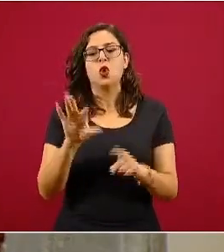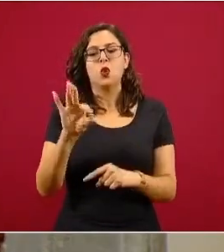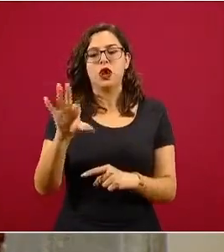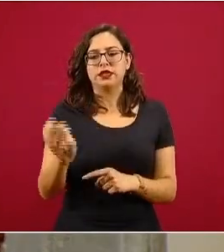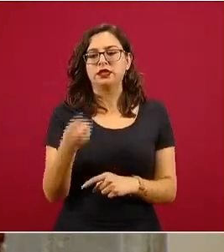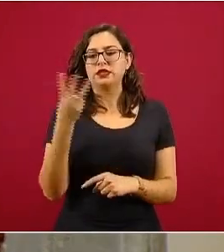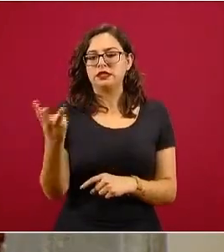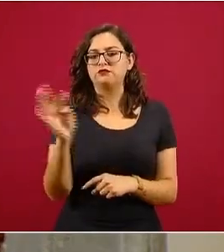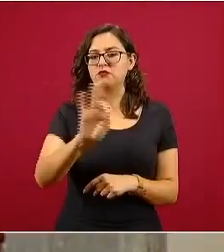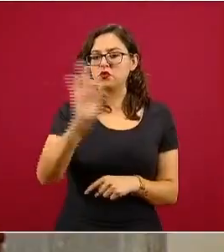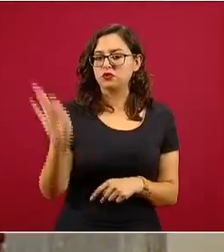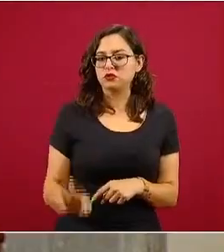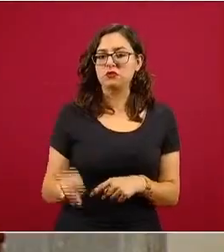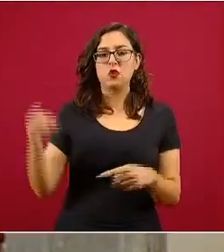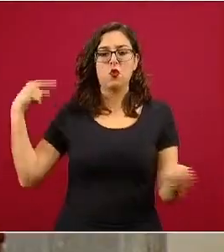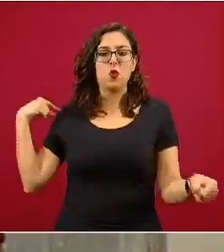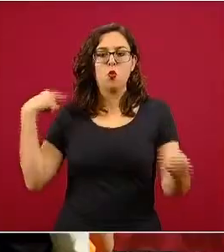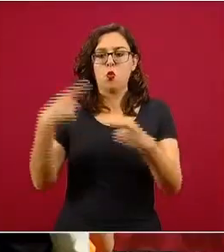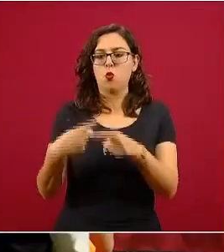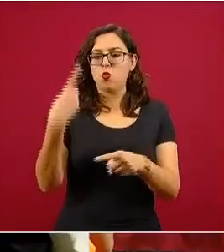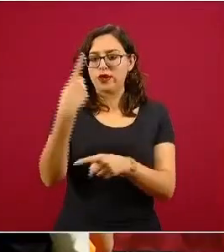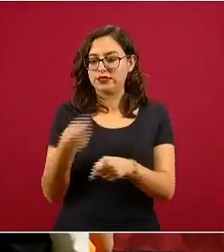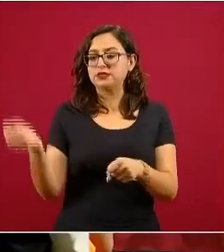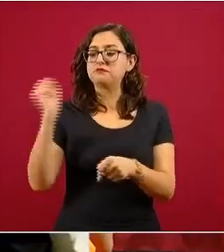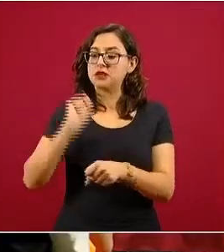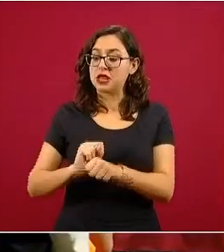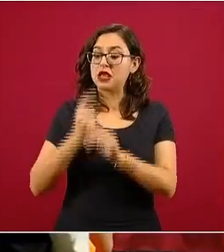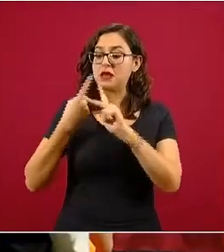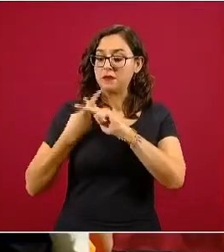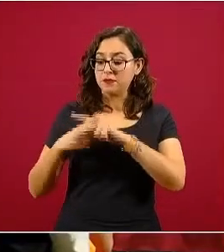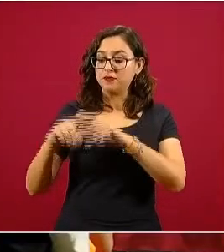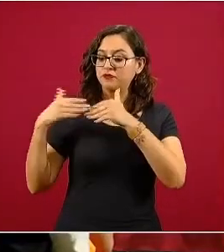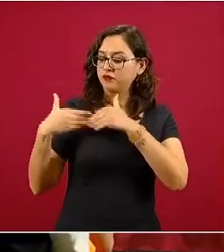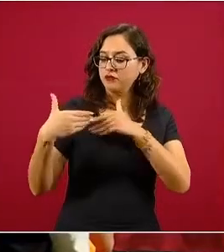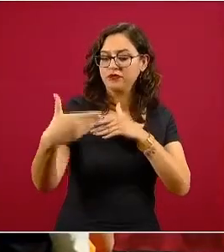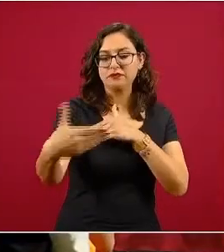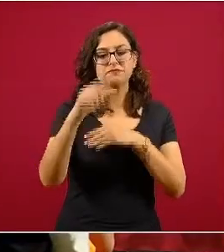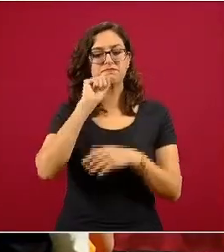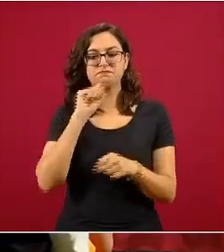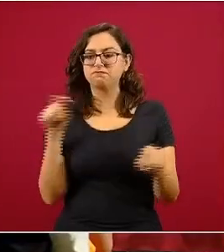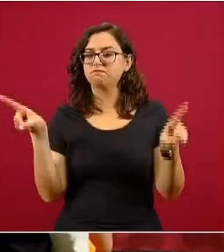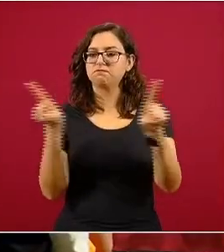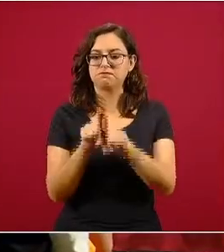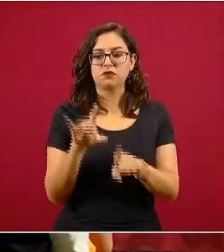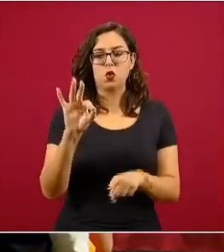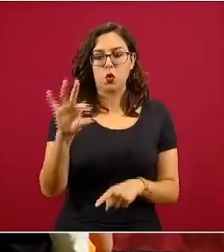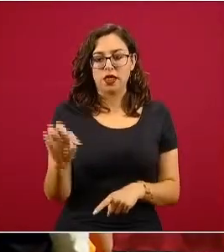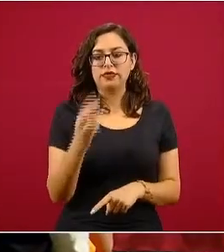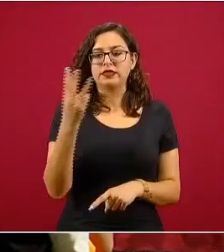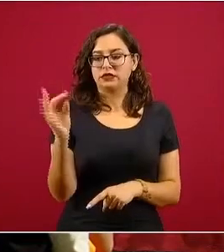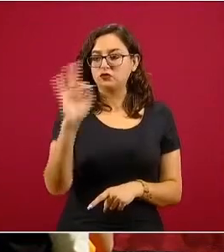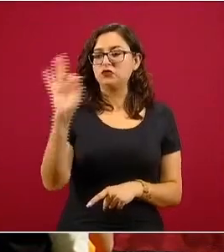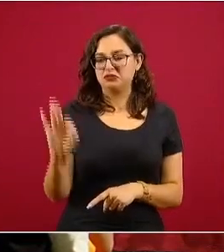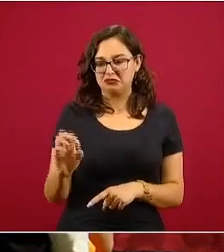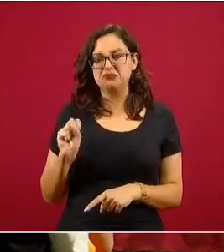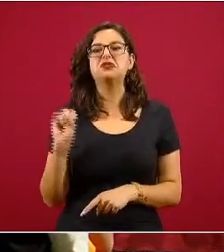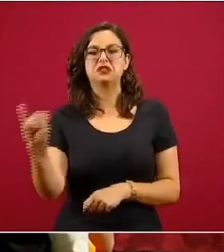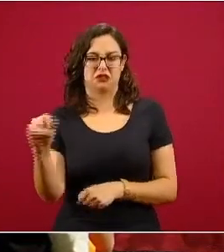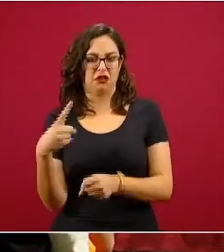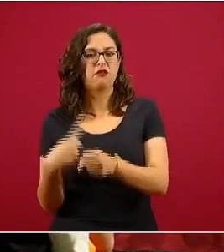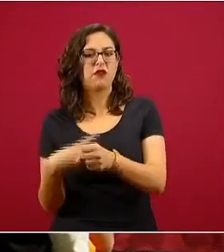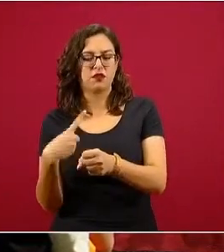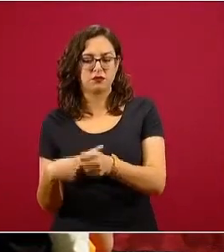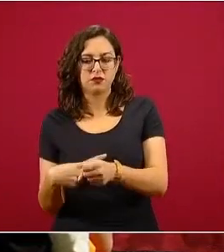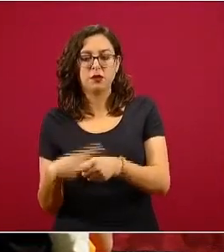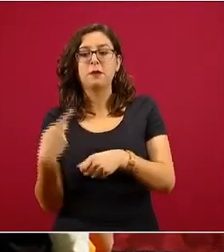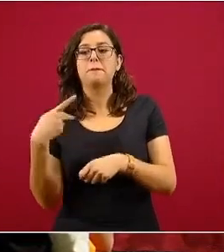43%, prácticamente lo tuvimos así toda la semana pasada, abrimos esta semana con esa misma proporción y aún se mantiene, pero a su